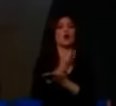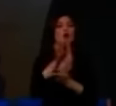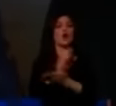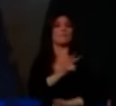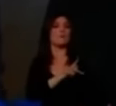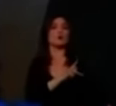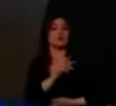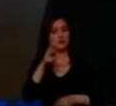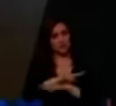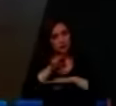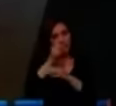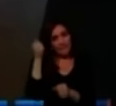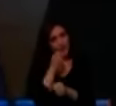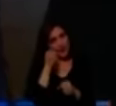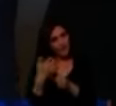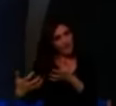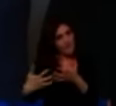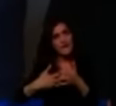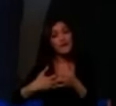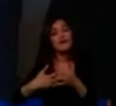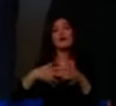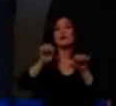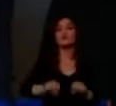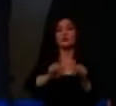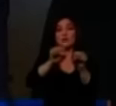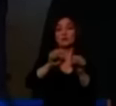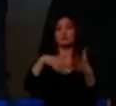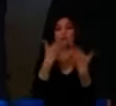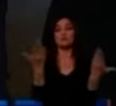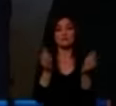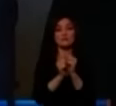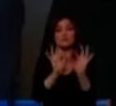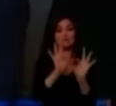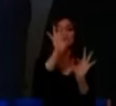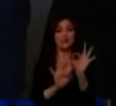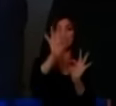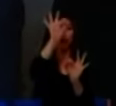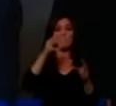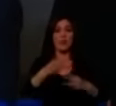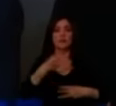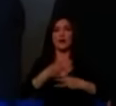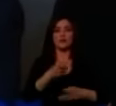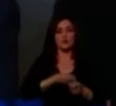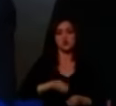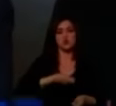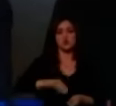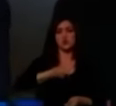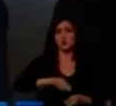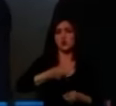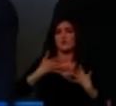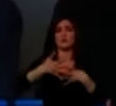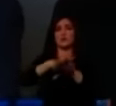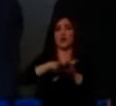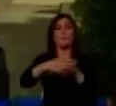Nacional, estamos trabajando directamente con ellos para que podamos levantar la muestra estadística, matemática del conteo rápido, que es una muestra integral